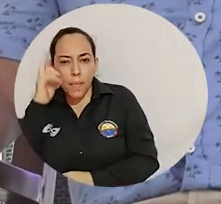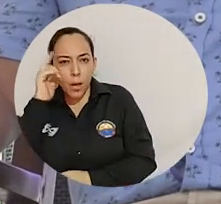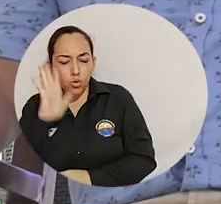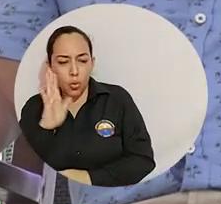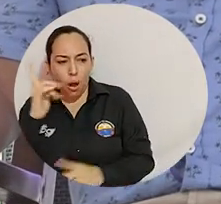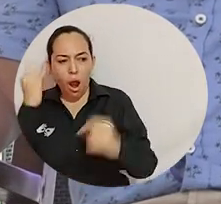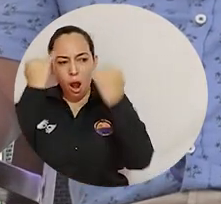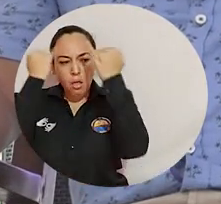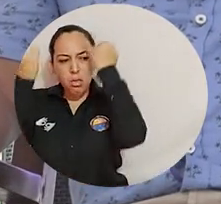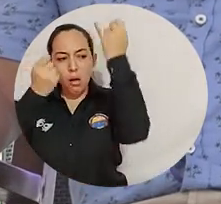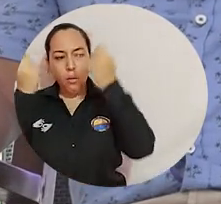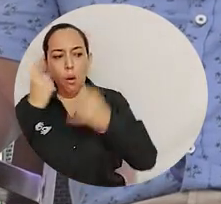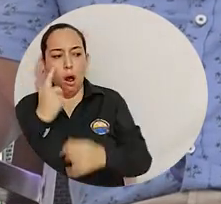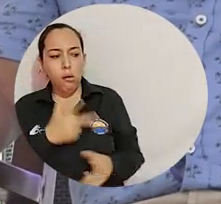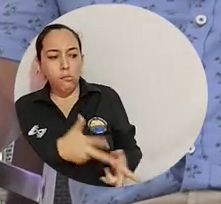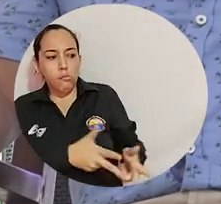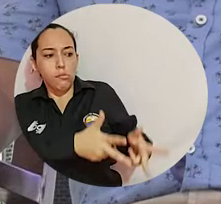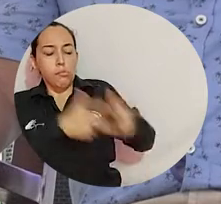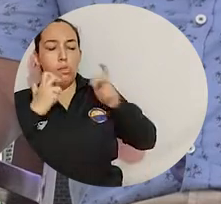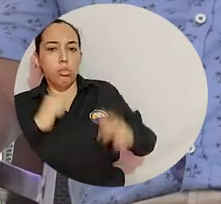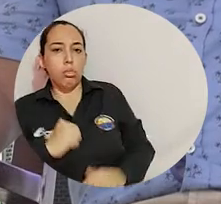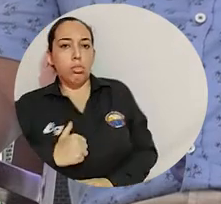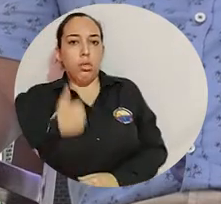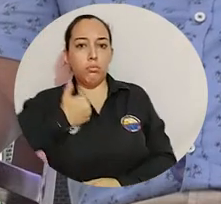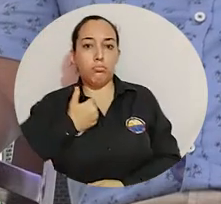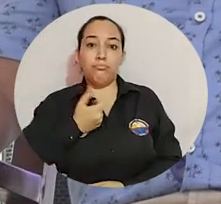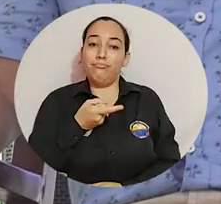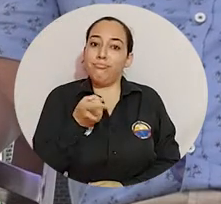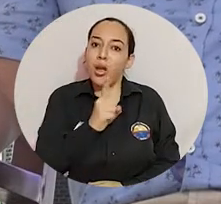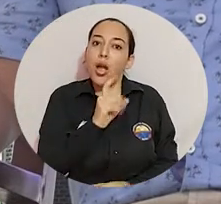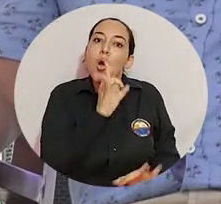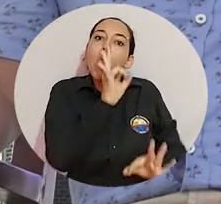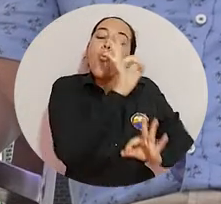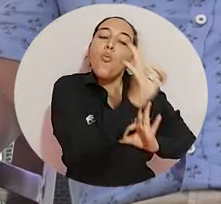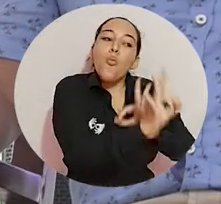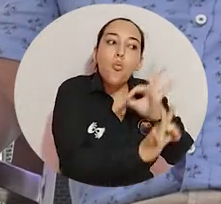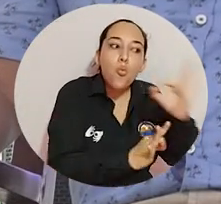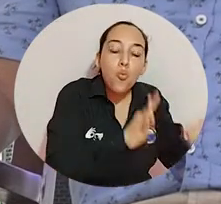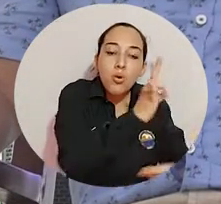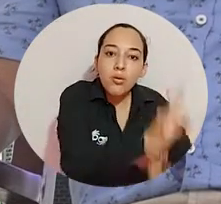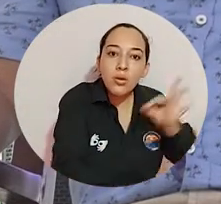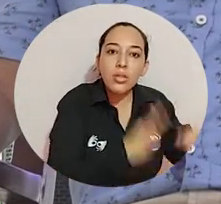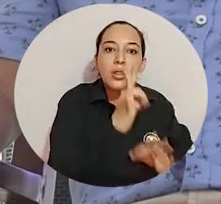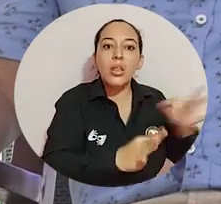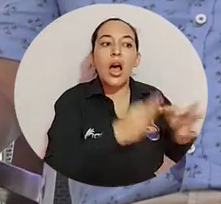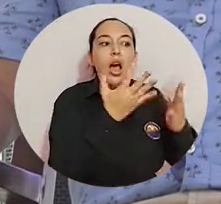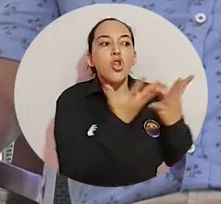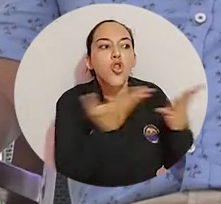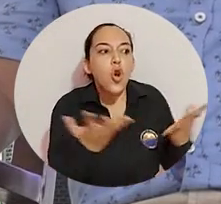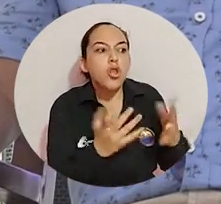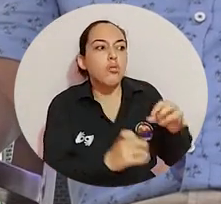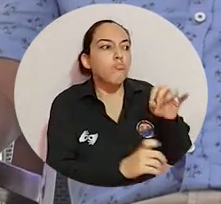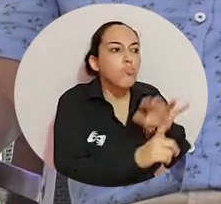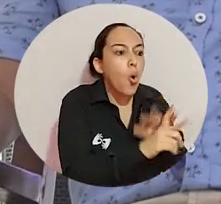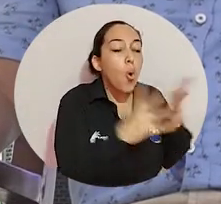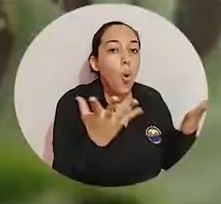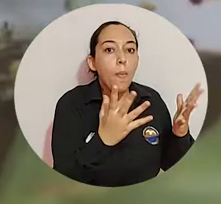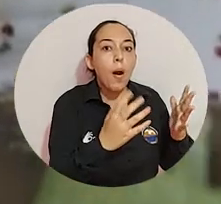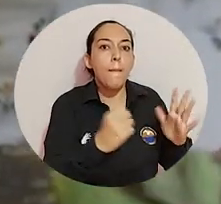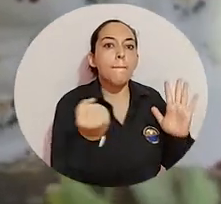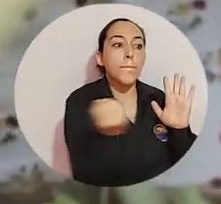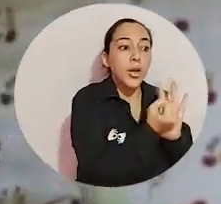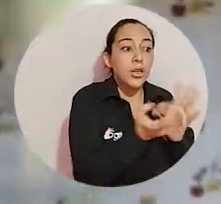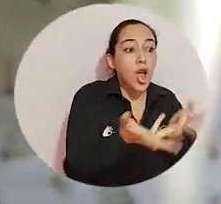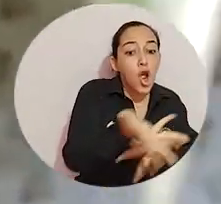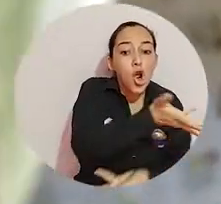oportunidades de apropiarse de lo que hacen otros. Hay que protegerlo, hay que hacer la denominación de origen y si es compartida